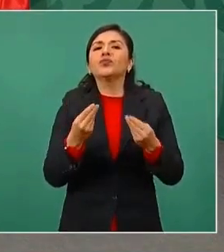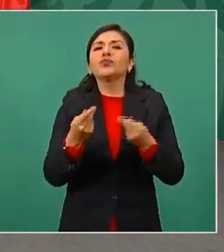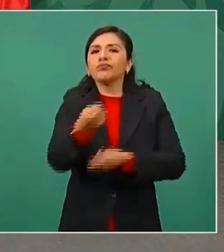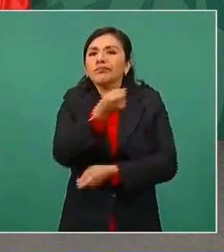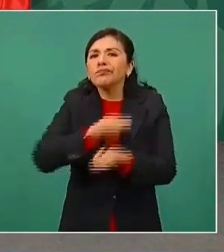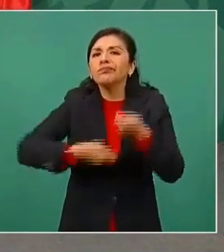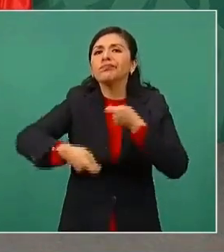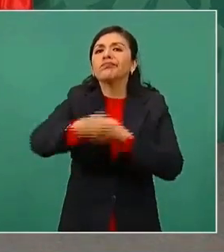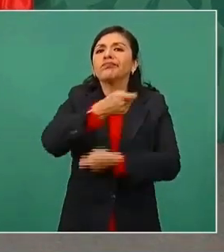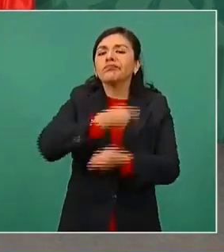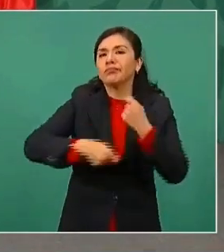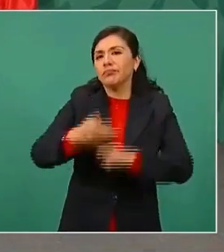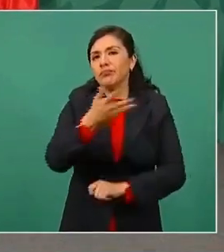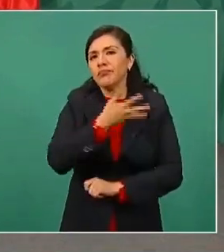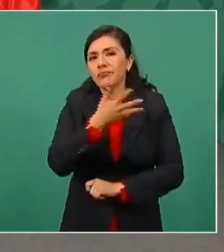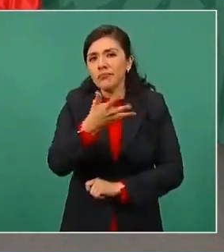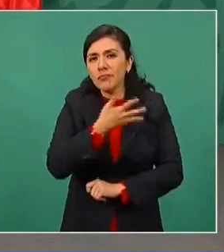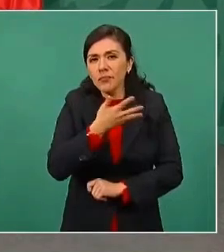hay